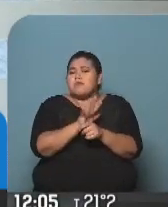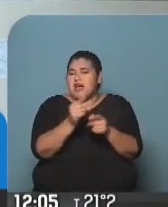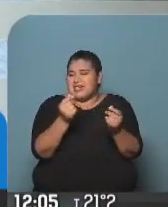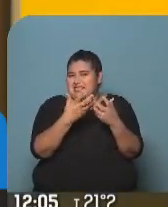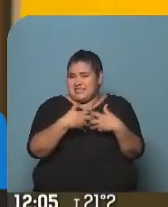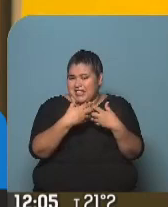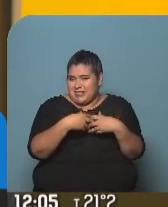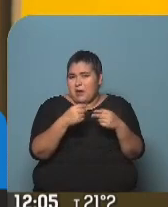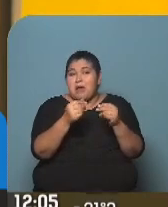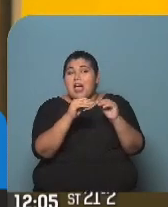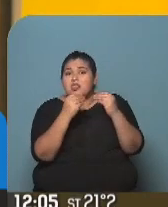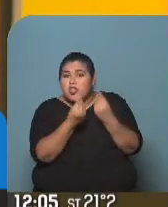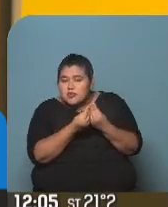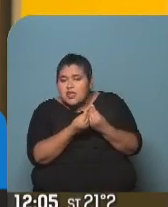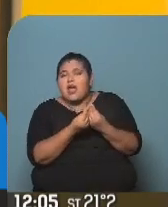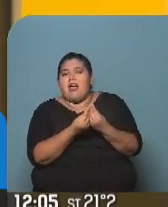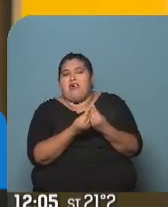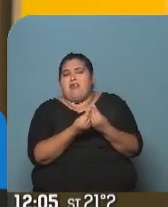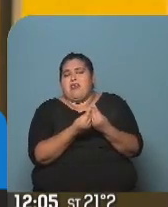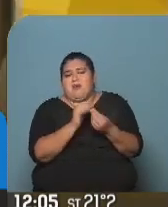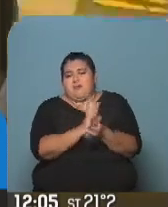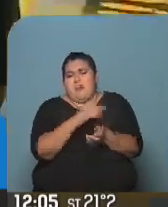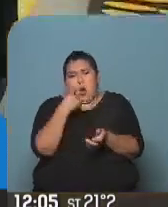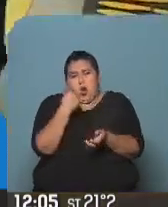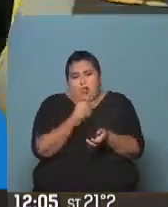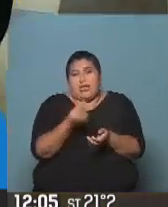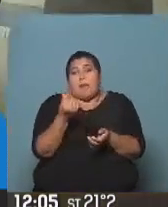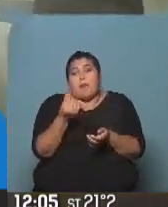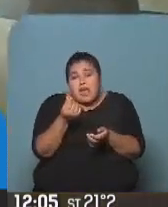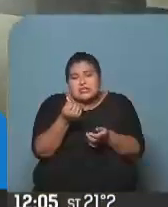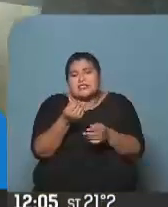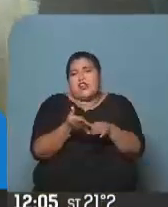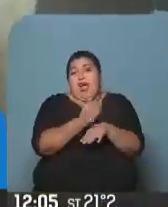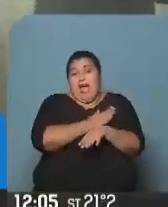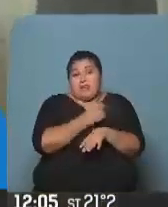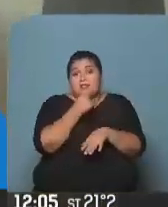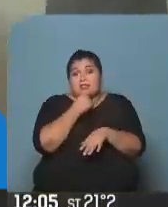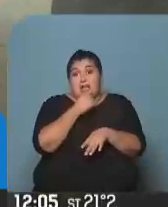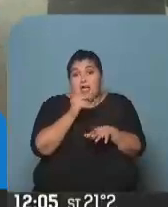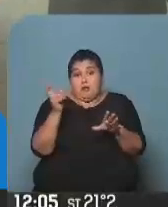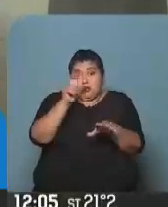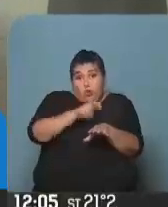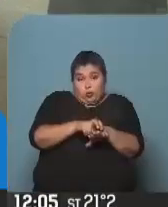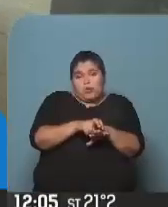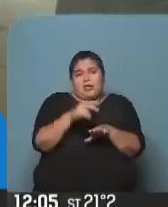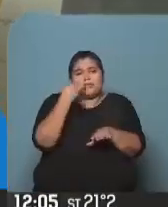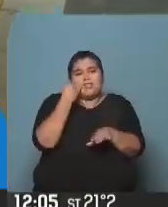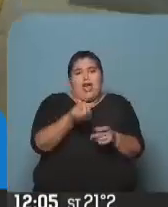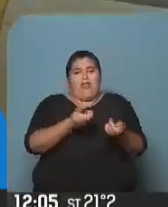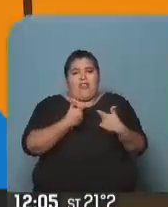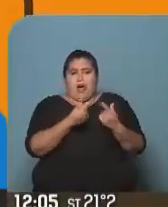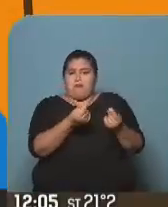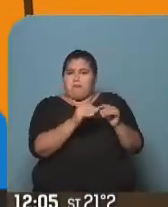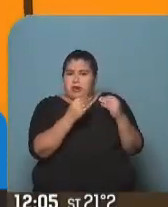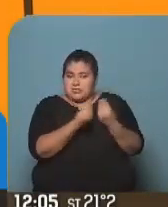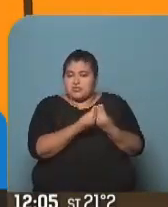que estipula la tarifa y les permitirá conocer el precio antes de comenzar el viaje. El usuario deberá